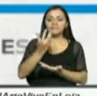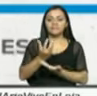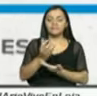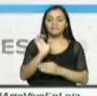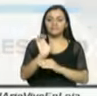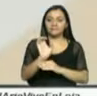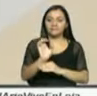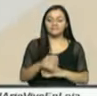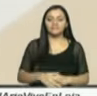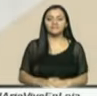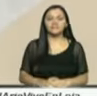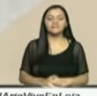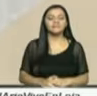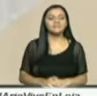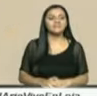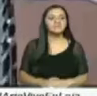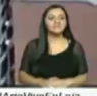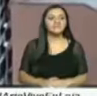Ecuador.